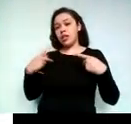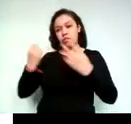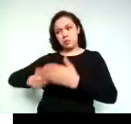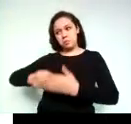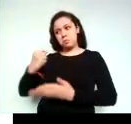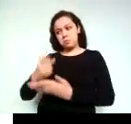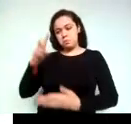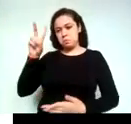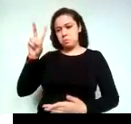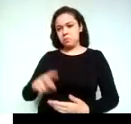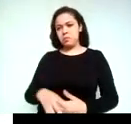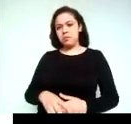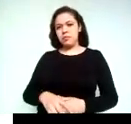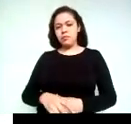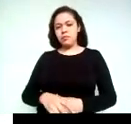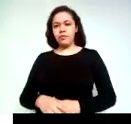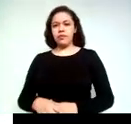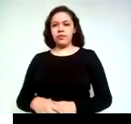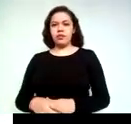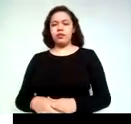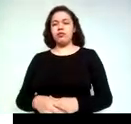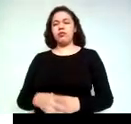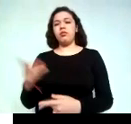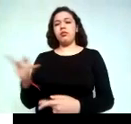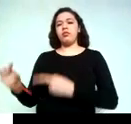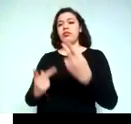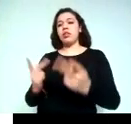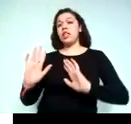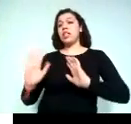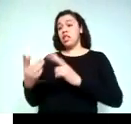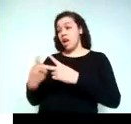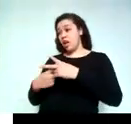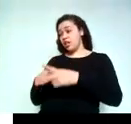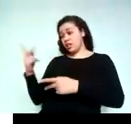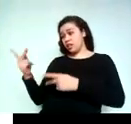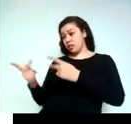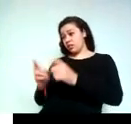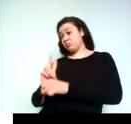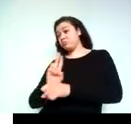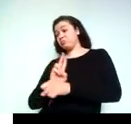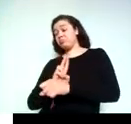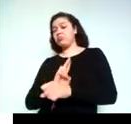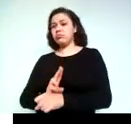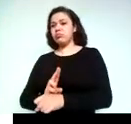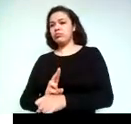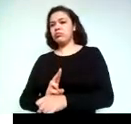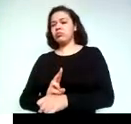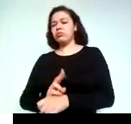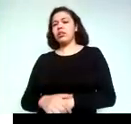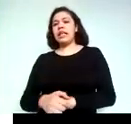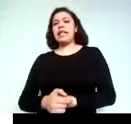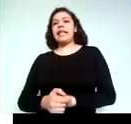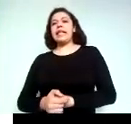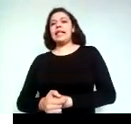Nos preguntan de manera muy frecuente si ya se empezaron las verificaciones Y